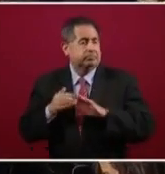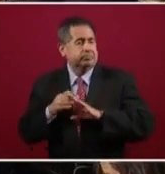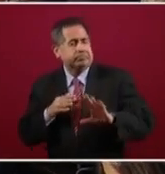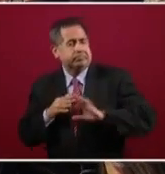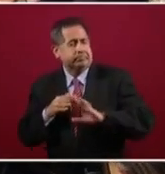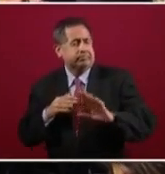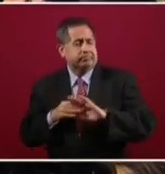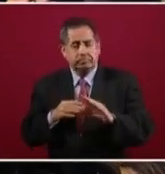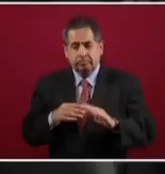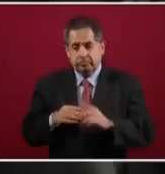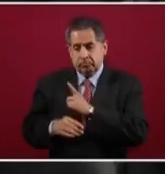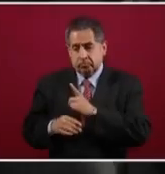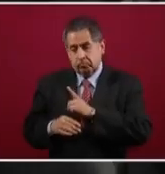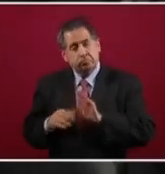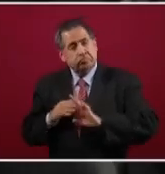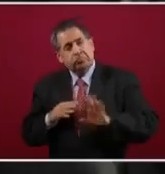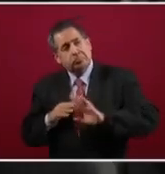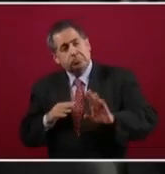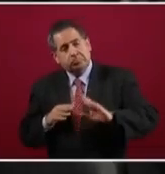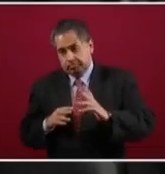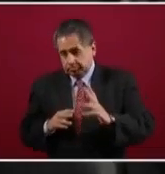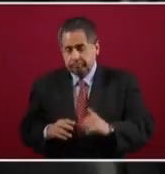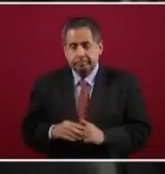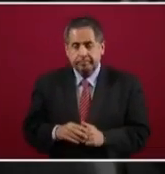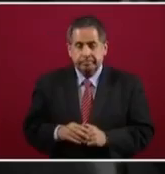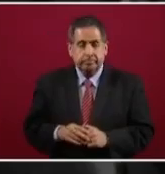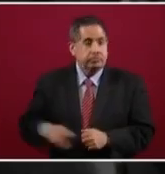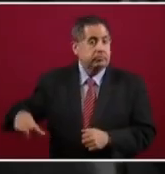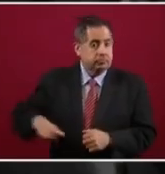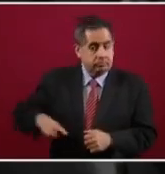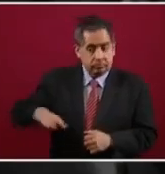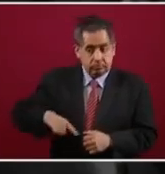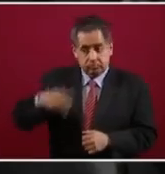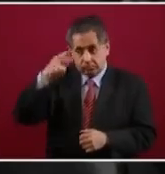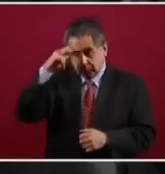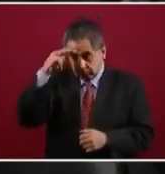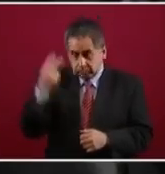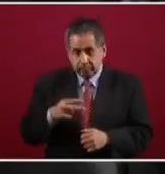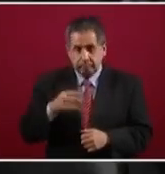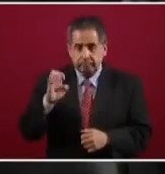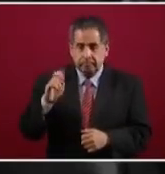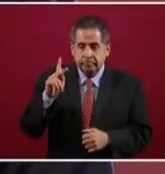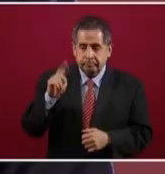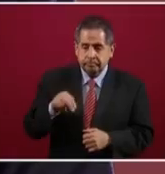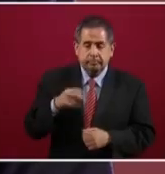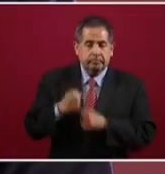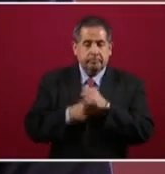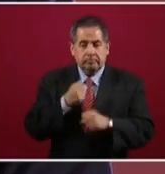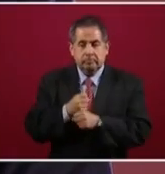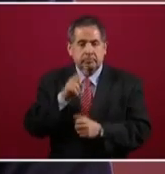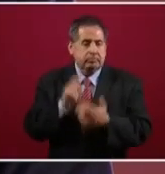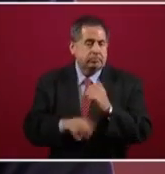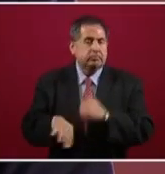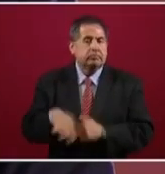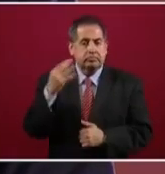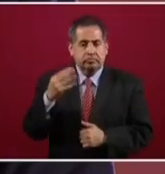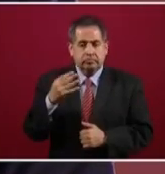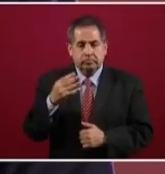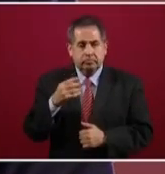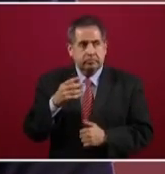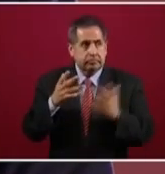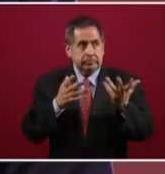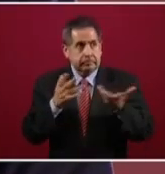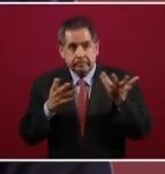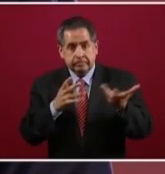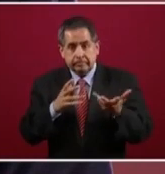soledad que estaban pasando a su frontera. Y el gobierno mexicano, el gobierno de Peña Nieto en 2014, en